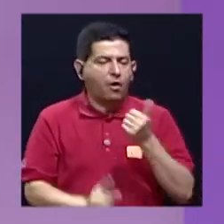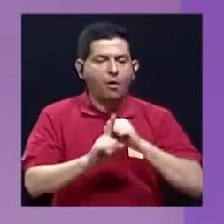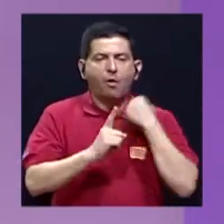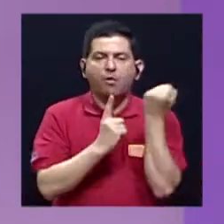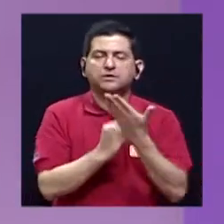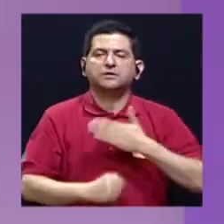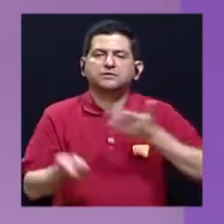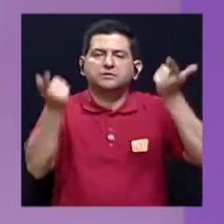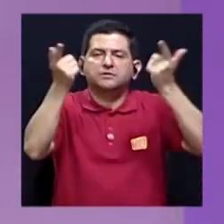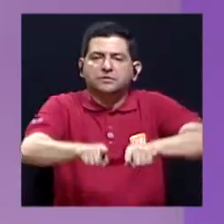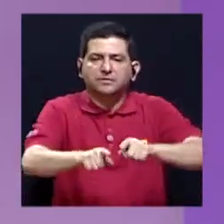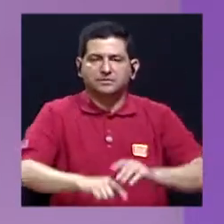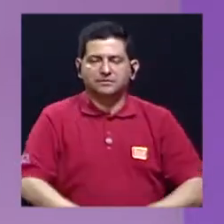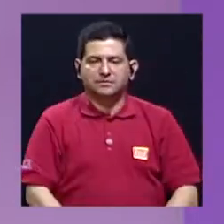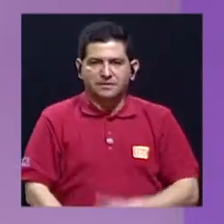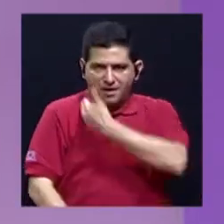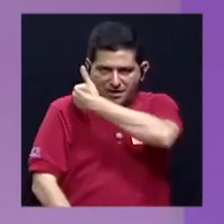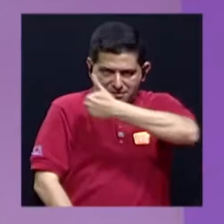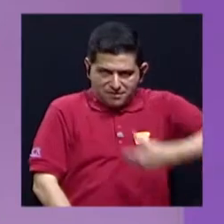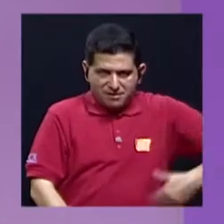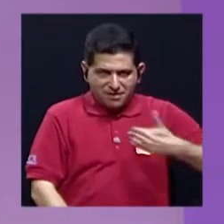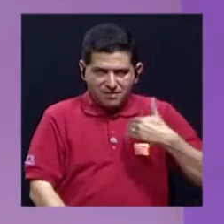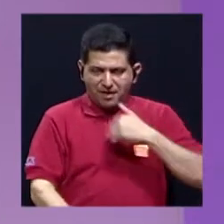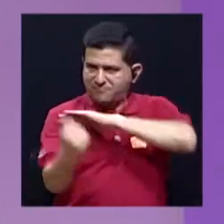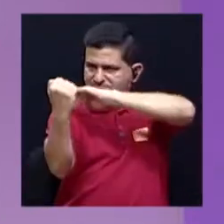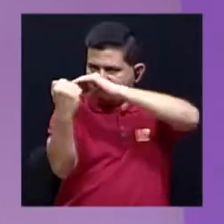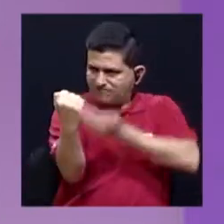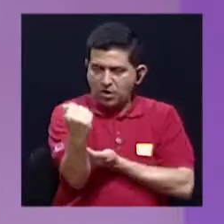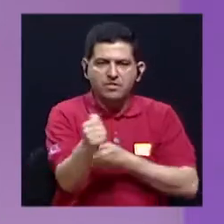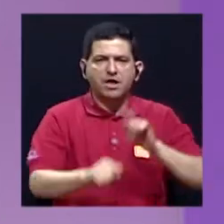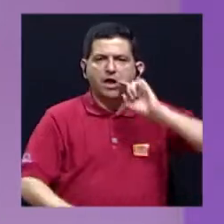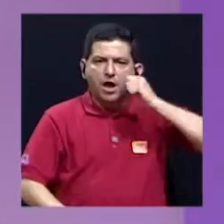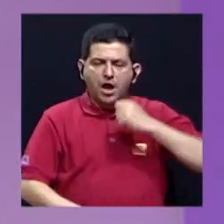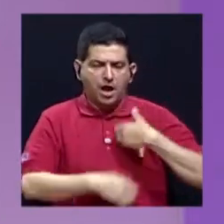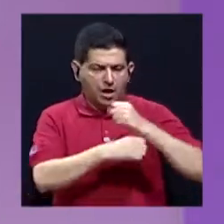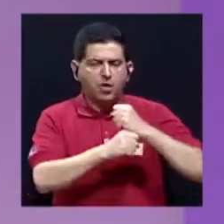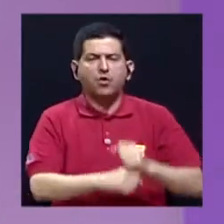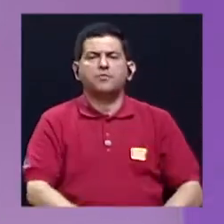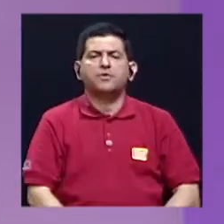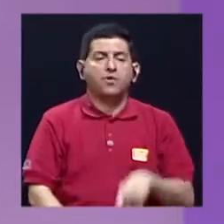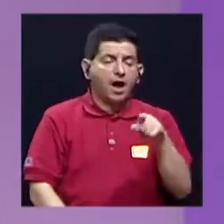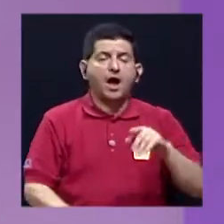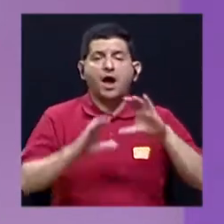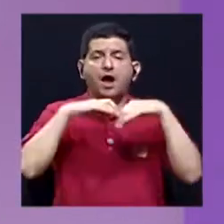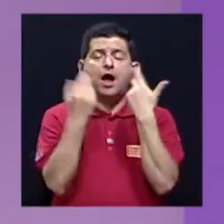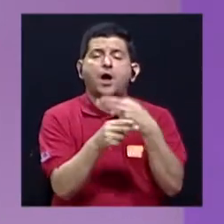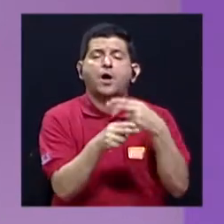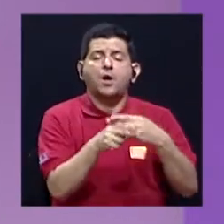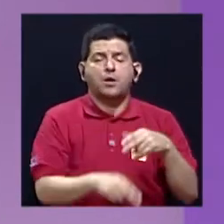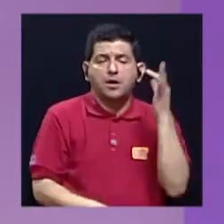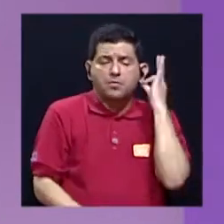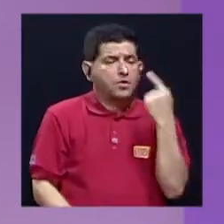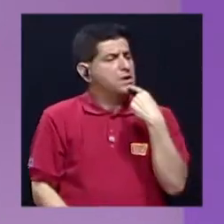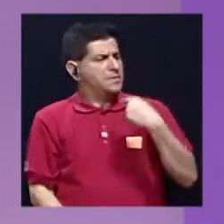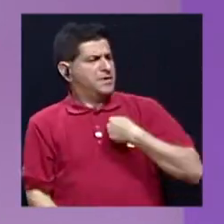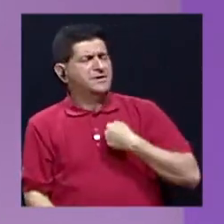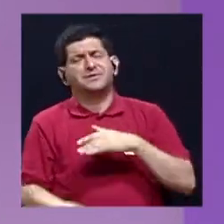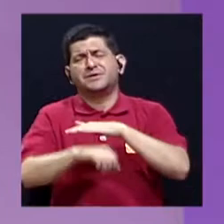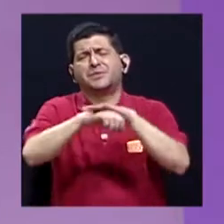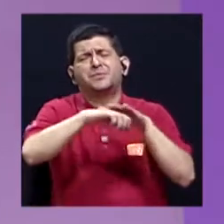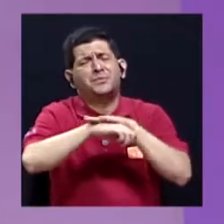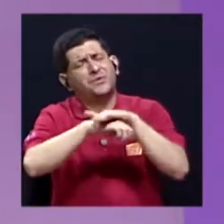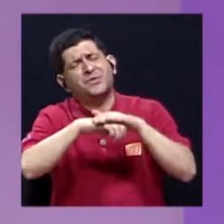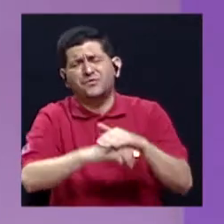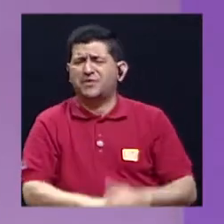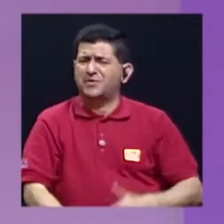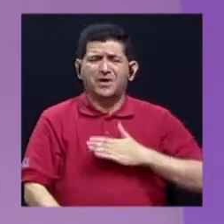que a mí me ha pasado, que cuando la presidencia tiene la potestad, según Código Municipal, de nombrar las comisiones, y que alguna otra mujer se me acerque y me dice, por favor,